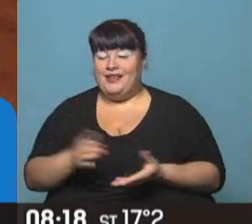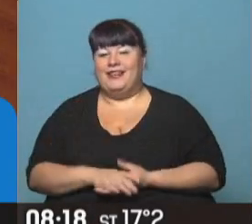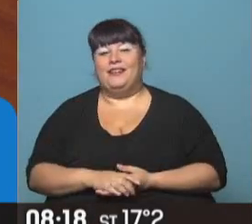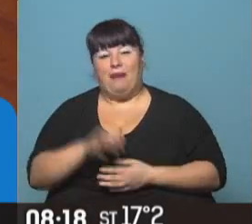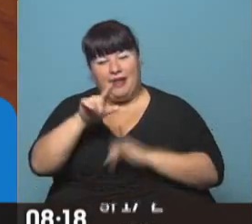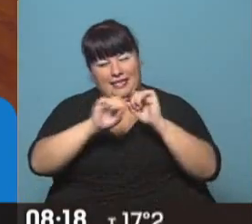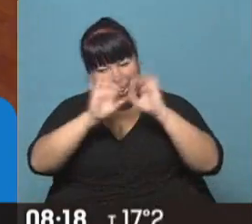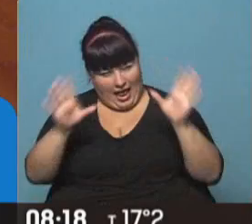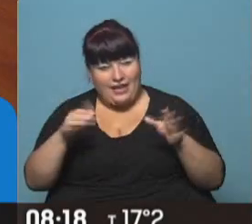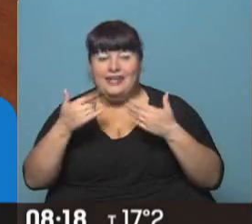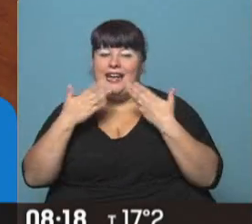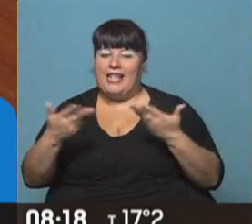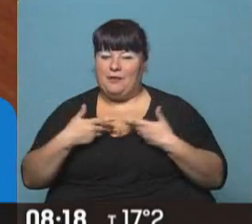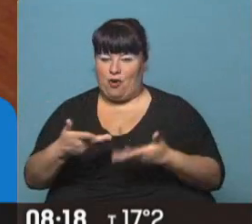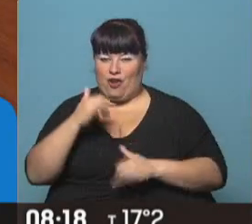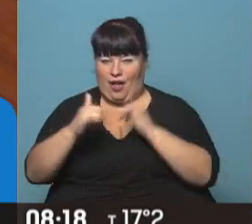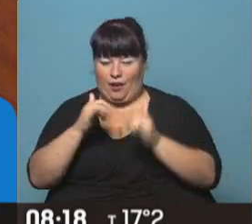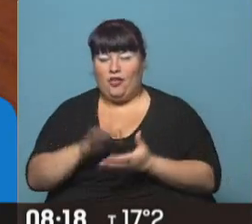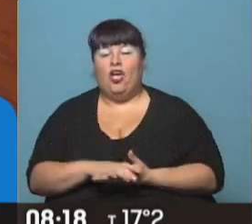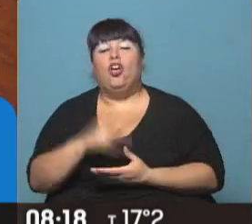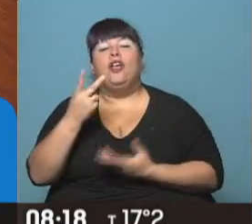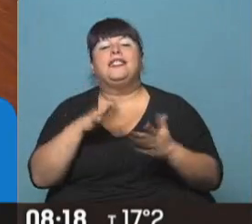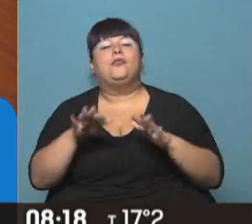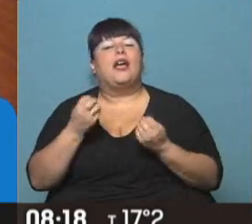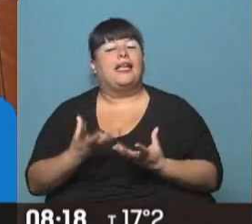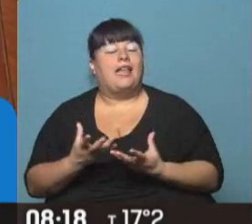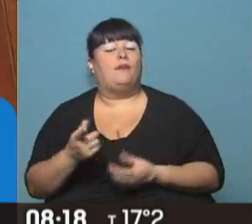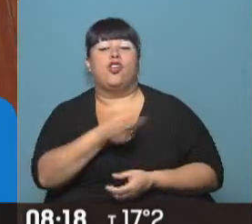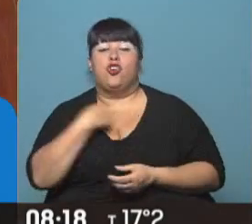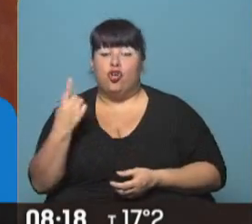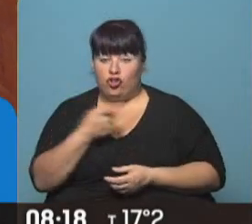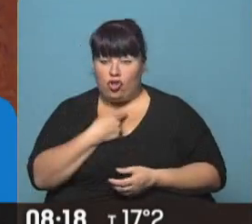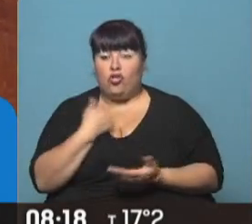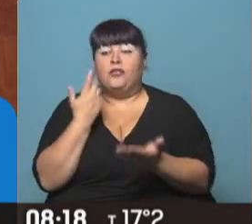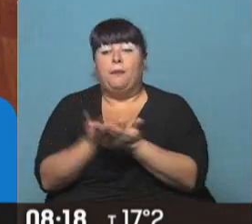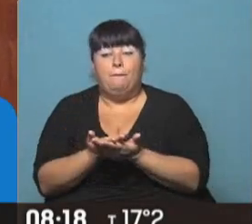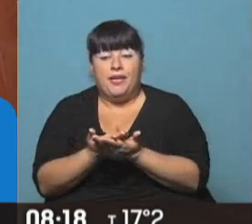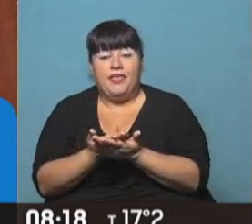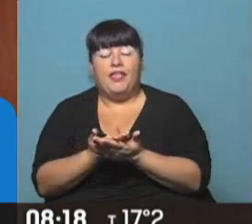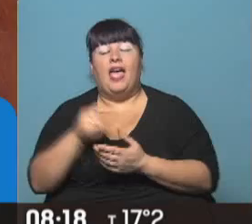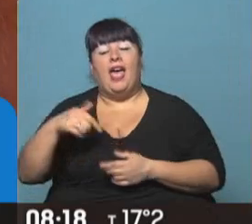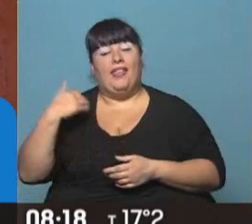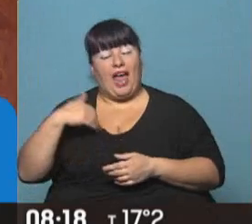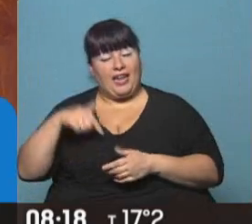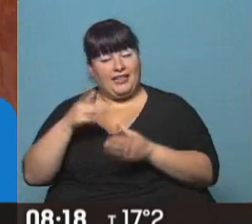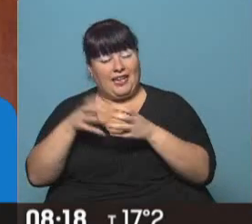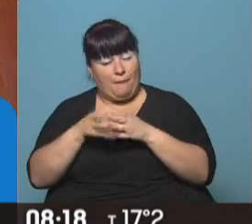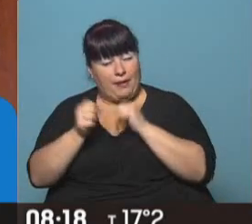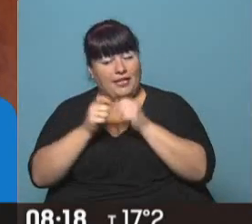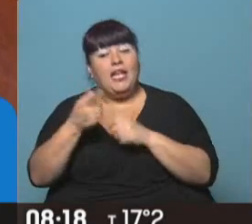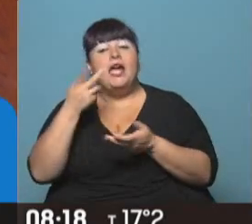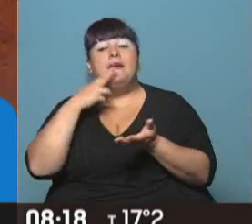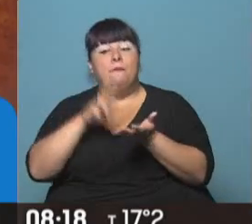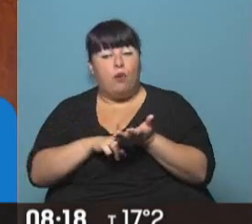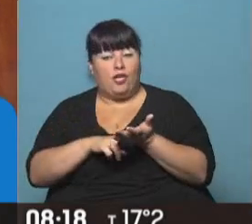decirlo correctamente. Sí, gracias por el espacio. ¿En qué situación estamos, Belén? Nosotros lo que estamos planteando desde la FIC Argentina es que para que una medida